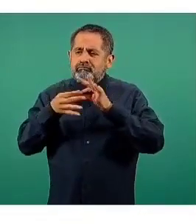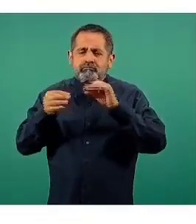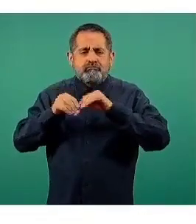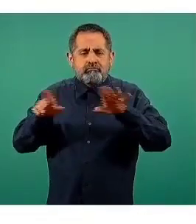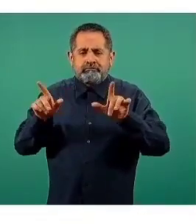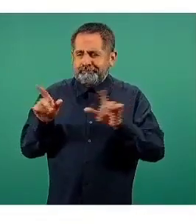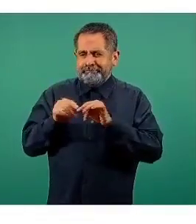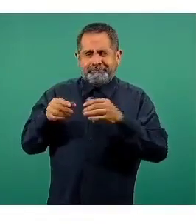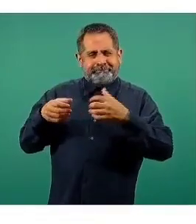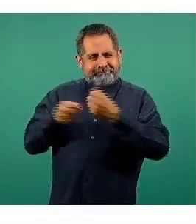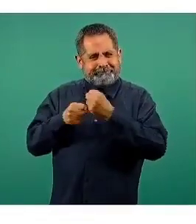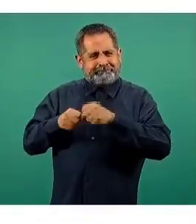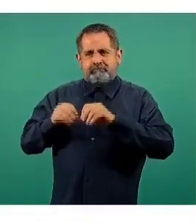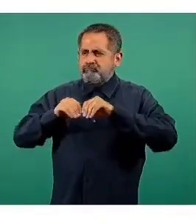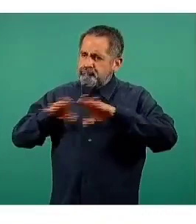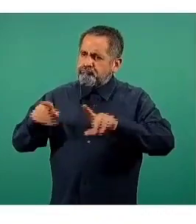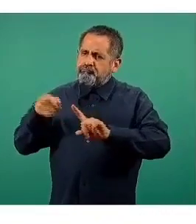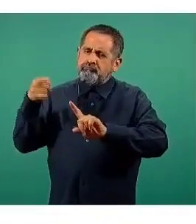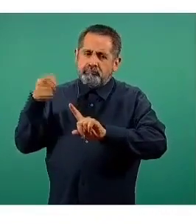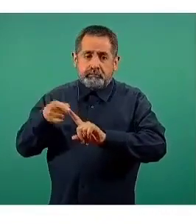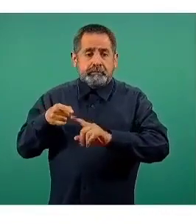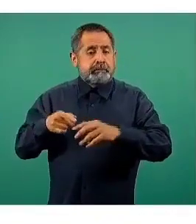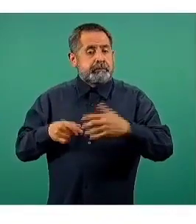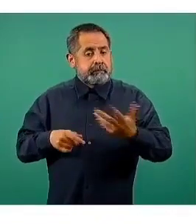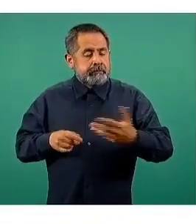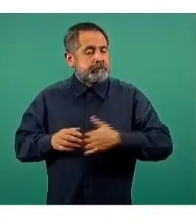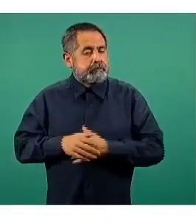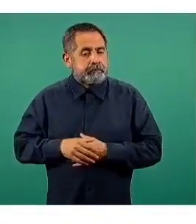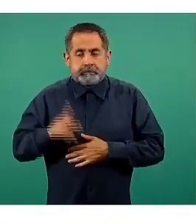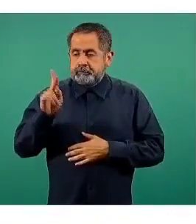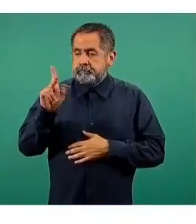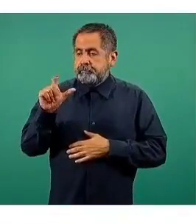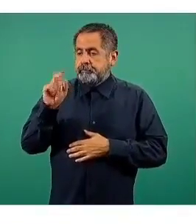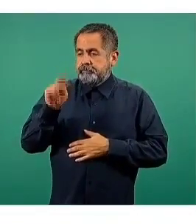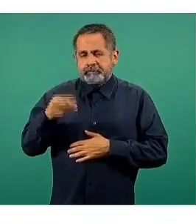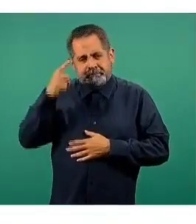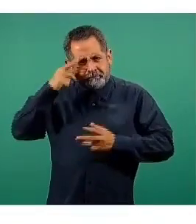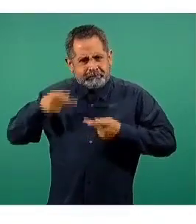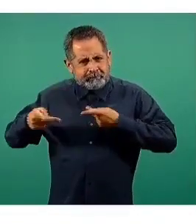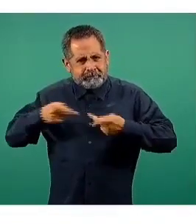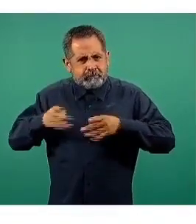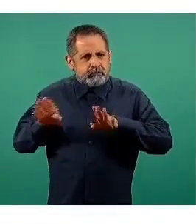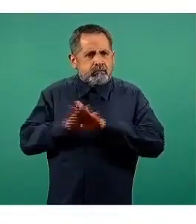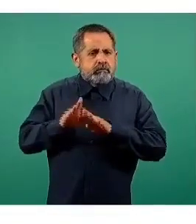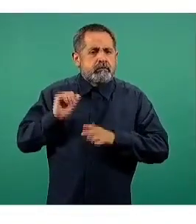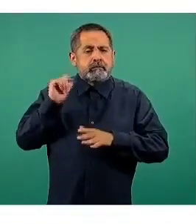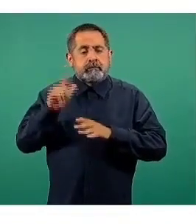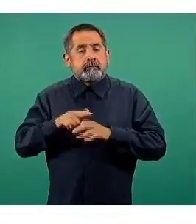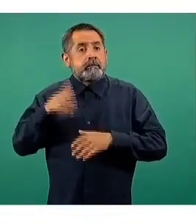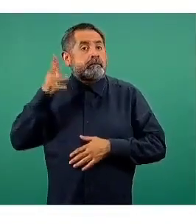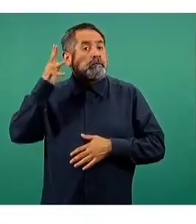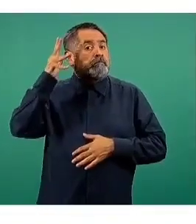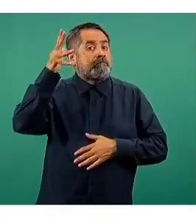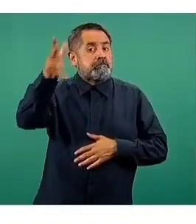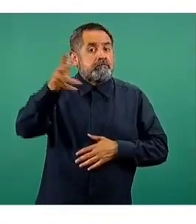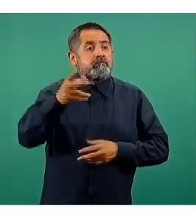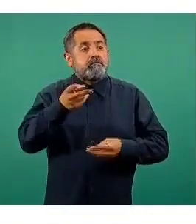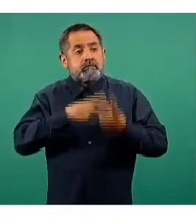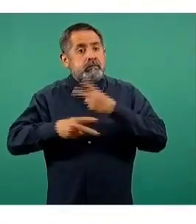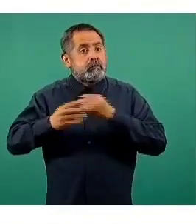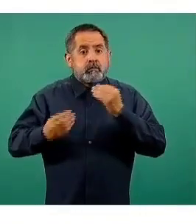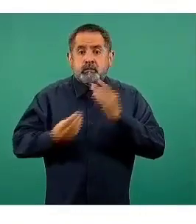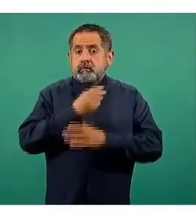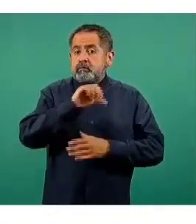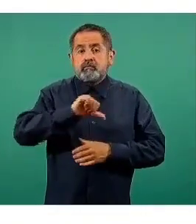el sector salud. El apoyo en un plan de preparación y respuesta para que enfrentemos